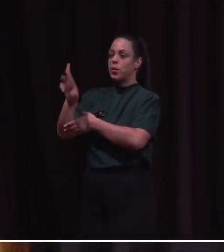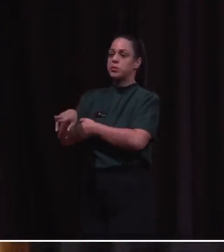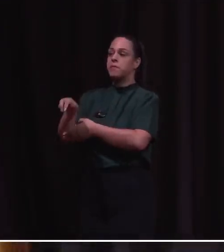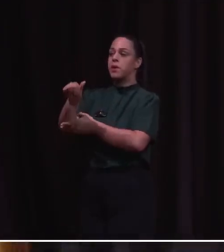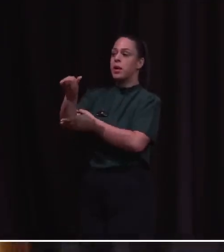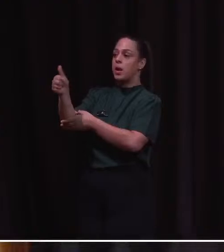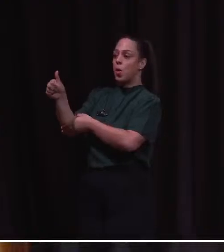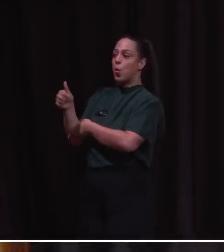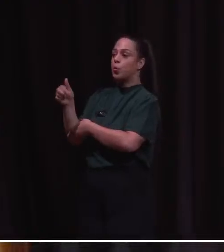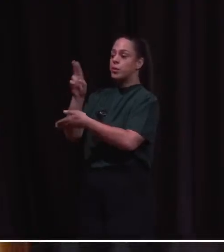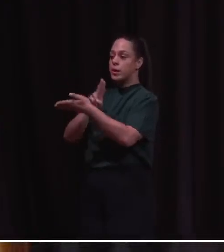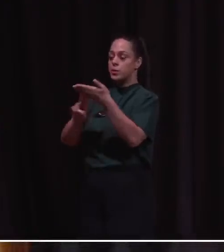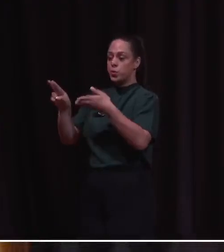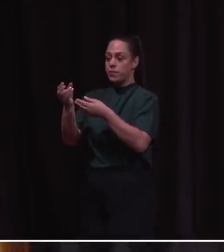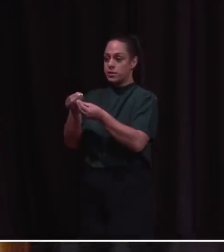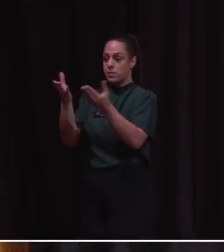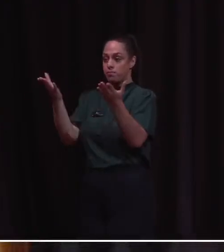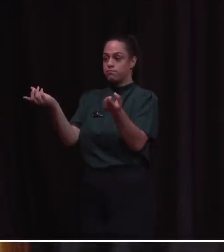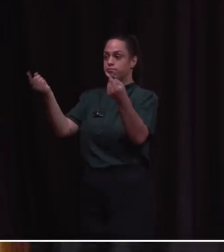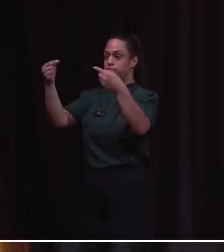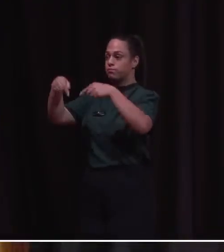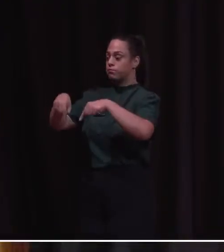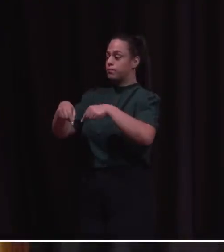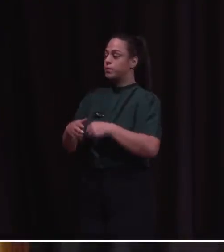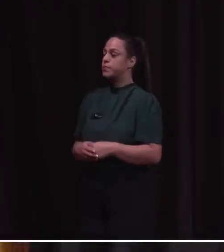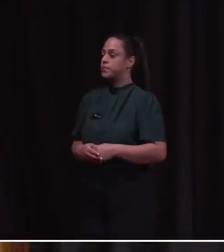universidades públicas que nos acompañan.